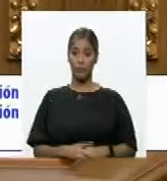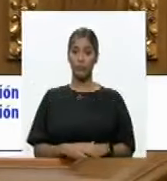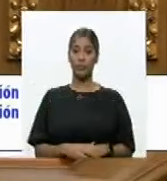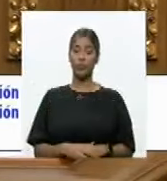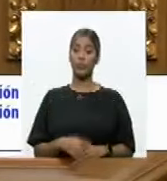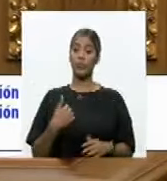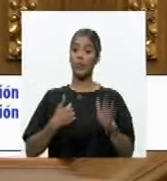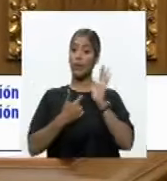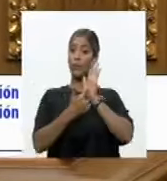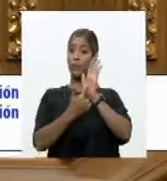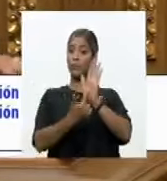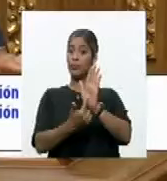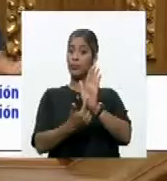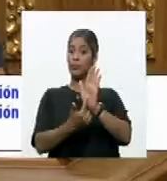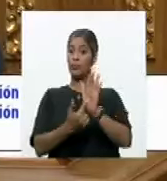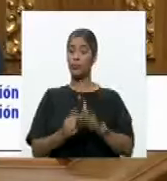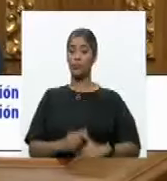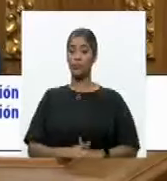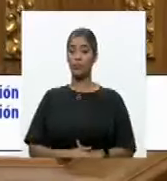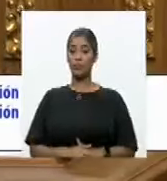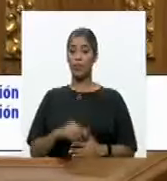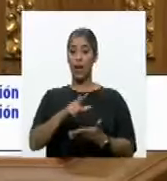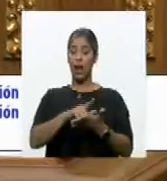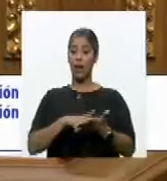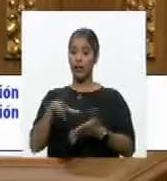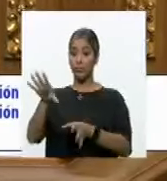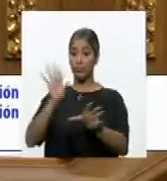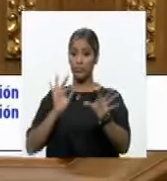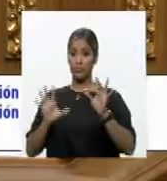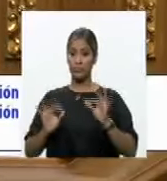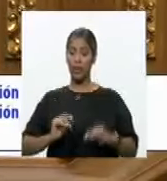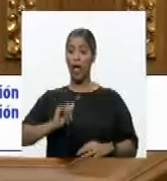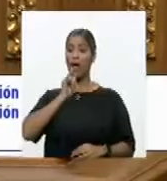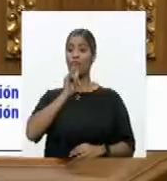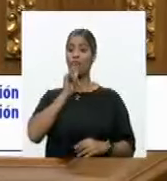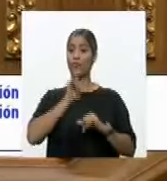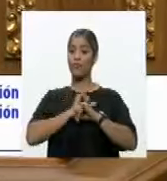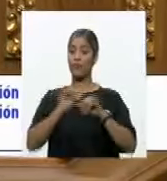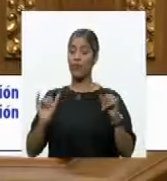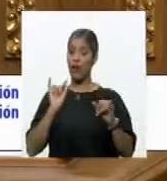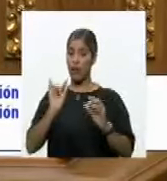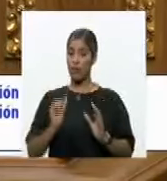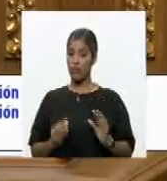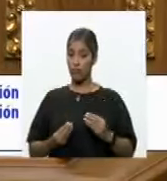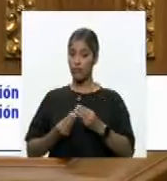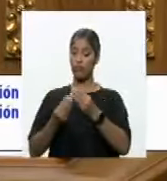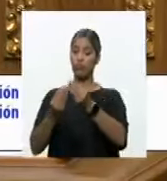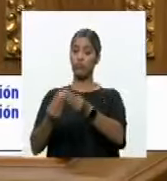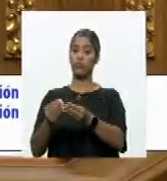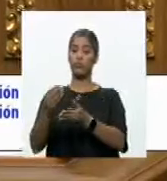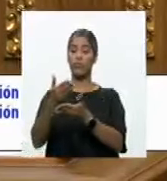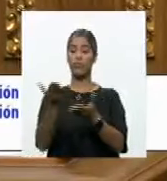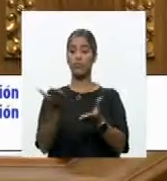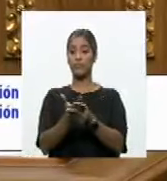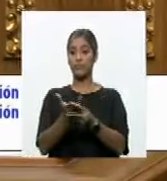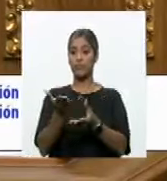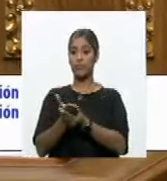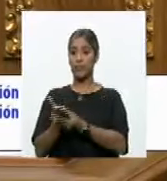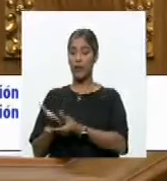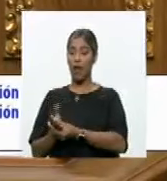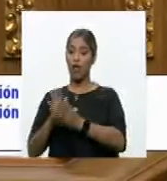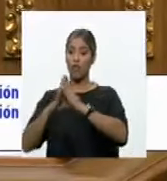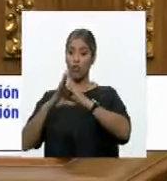para presentar el listado de elegibles, el informe final y consignar la carpeta de todos